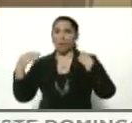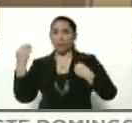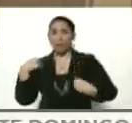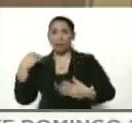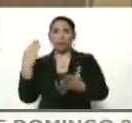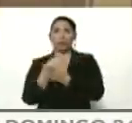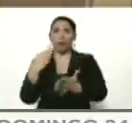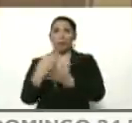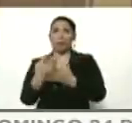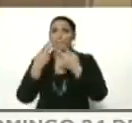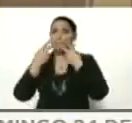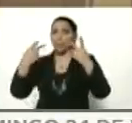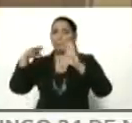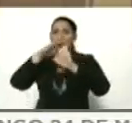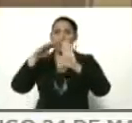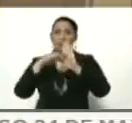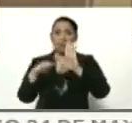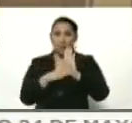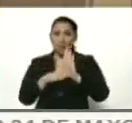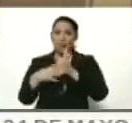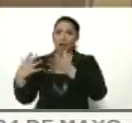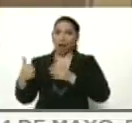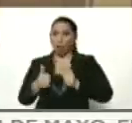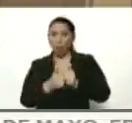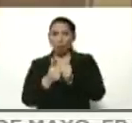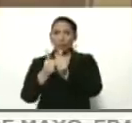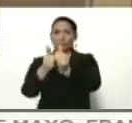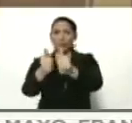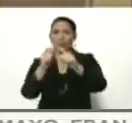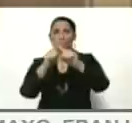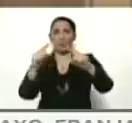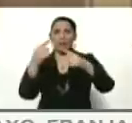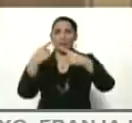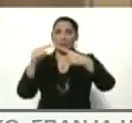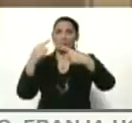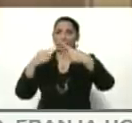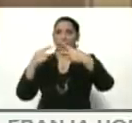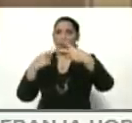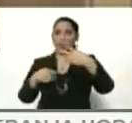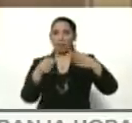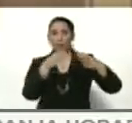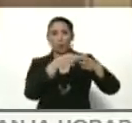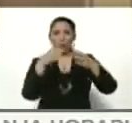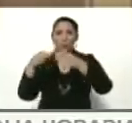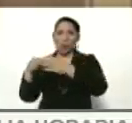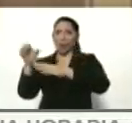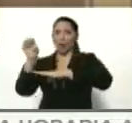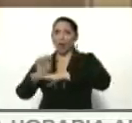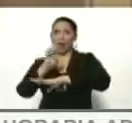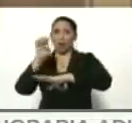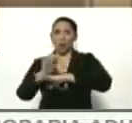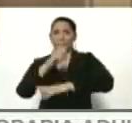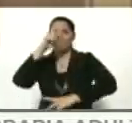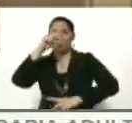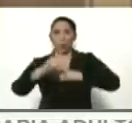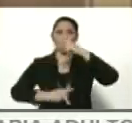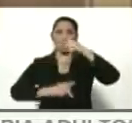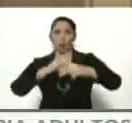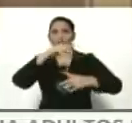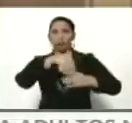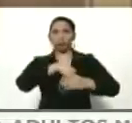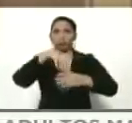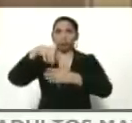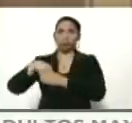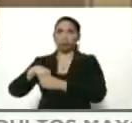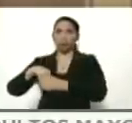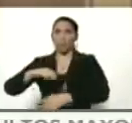anunciado, medidas de acompañamiento para los distintos sectores económicos en el proceso de la cuarentena